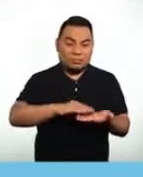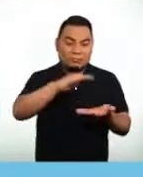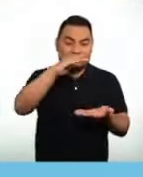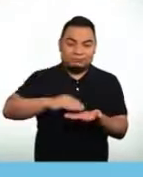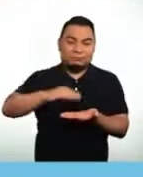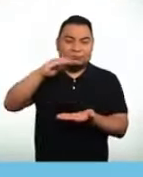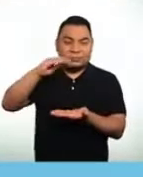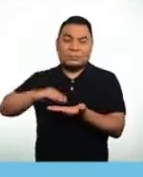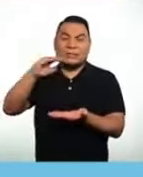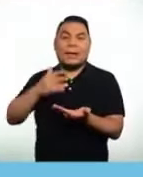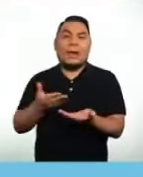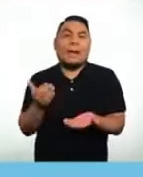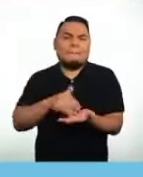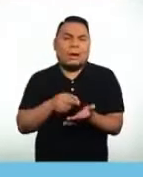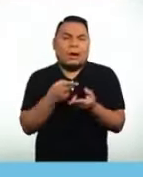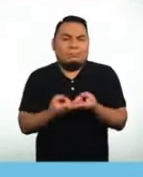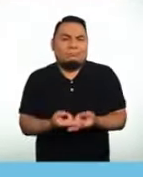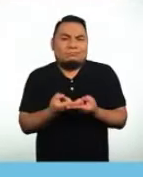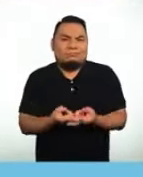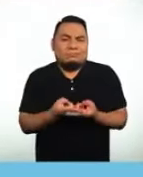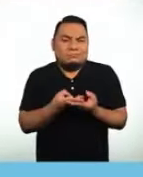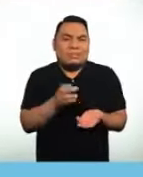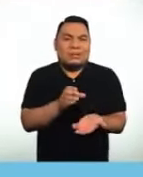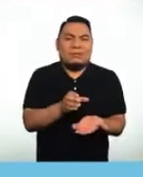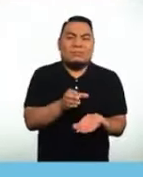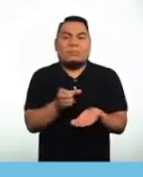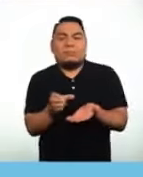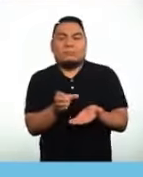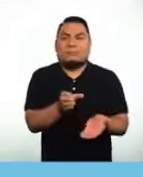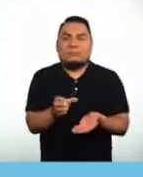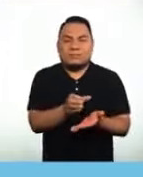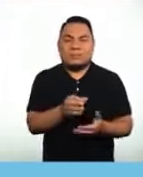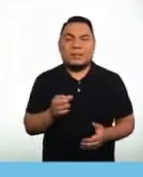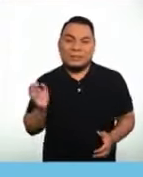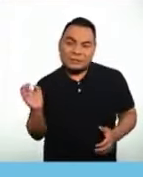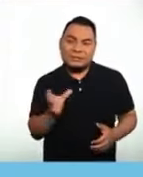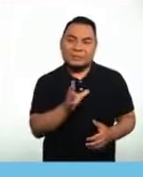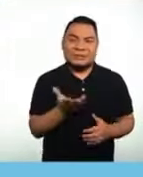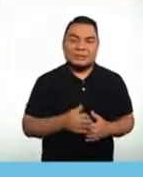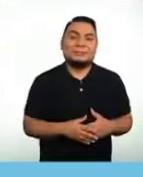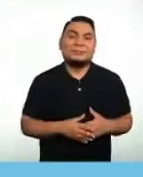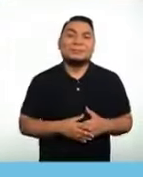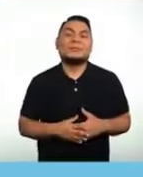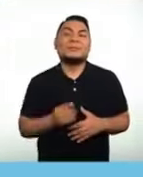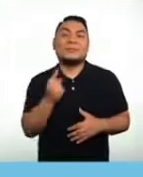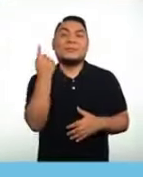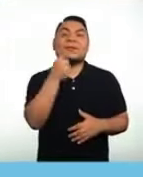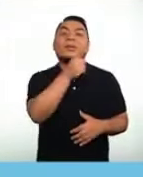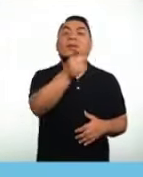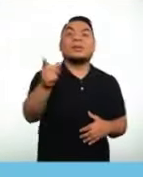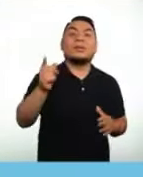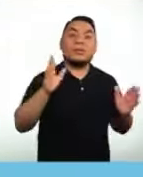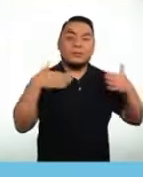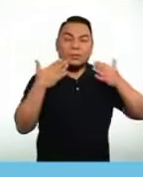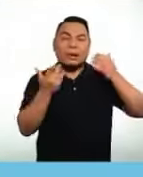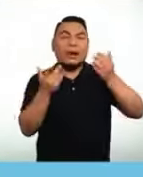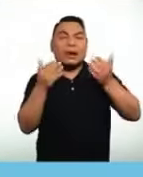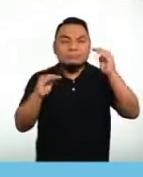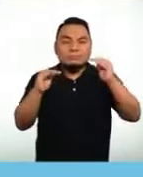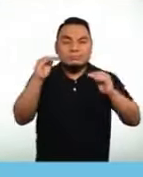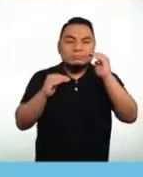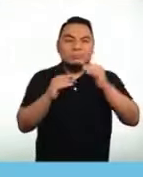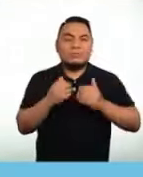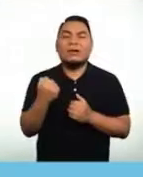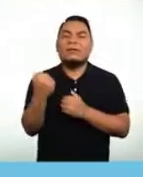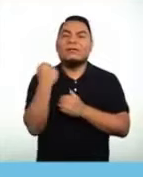mayor cantidad de elementos, más pesarán las botellas y viceversa. Solo ustedes